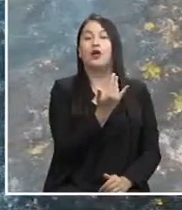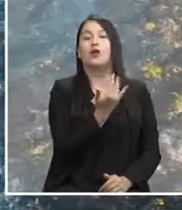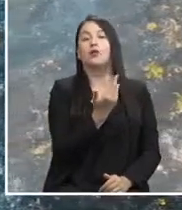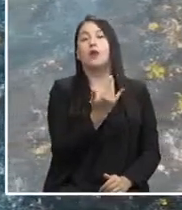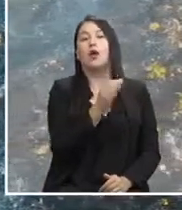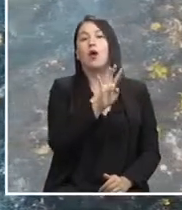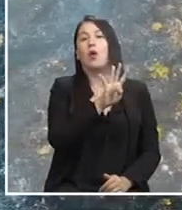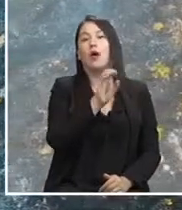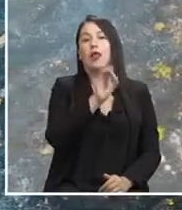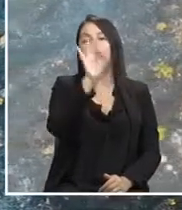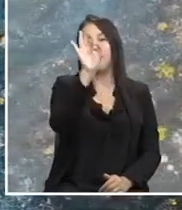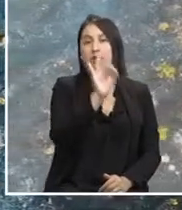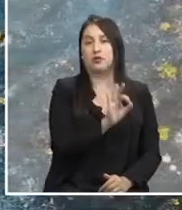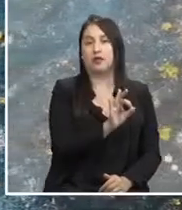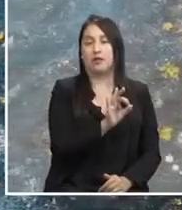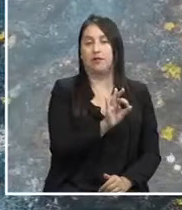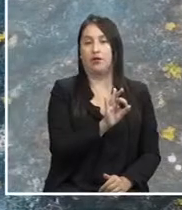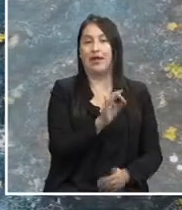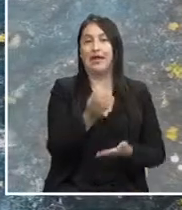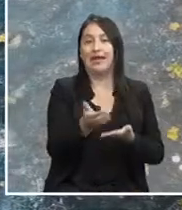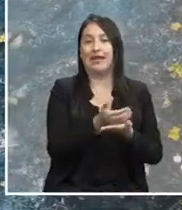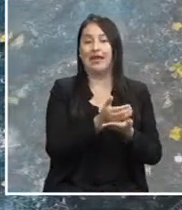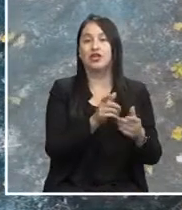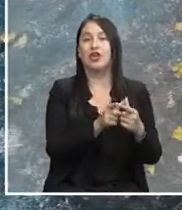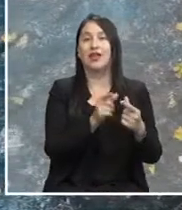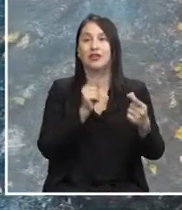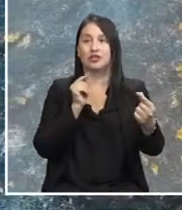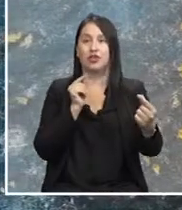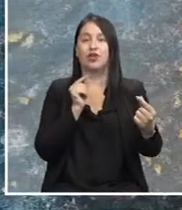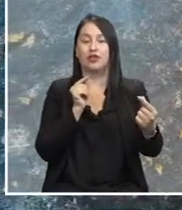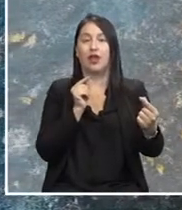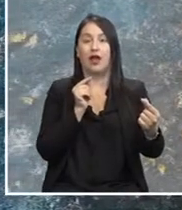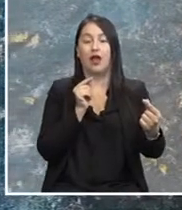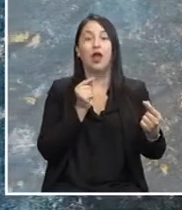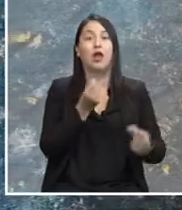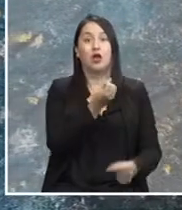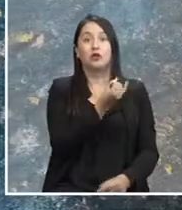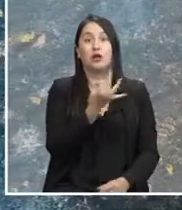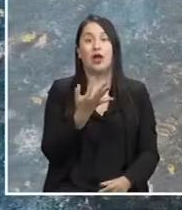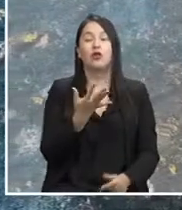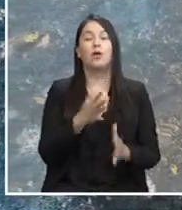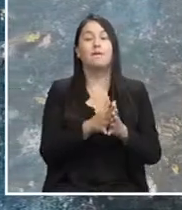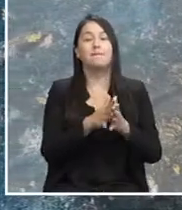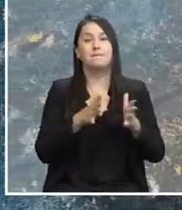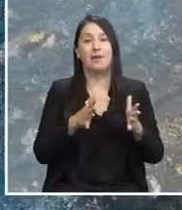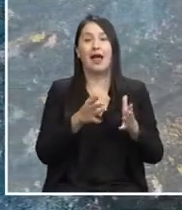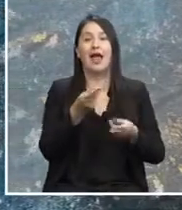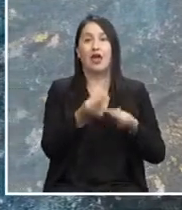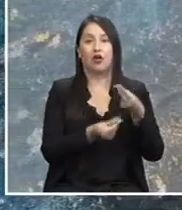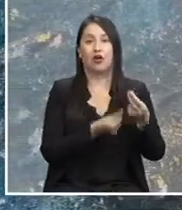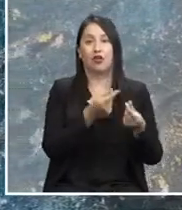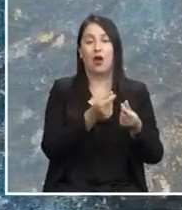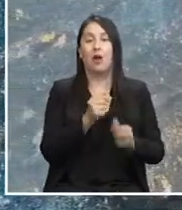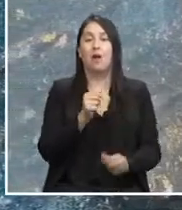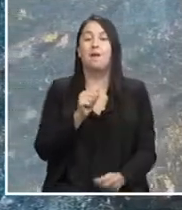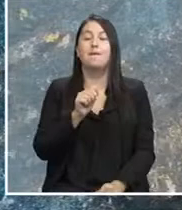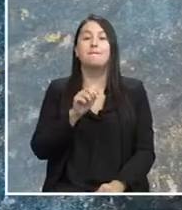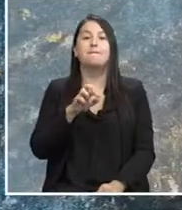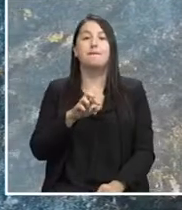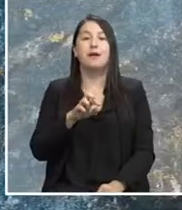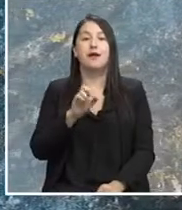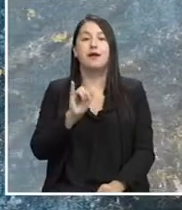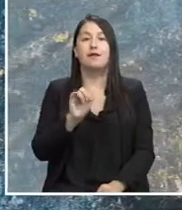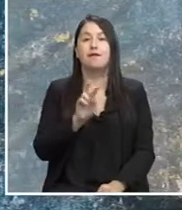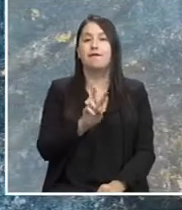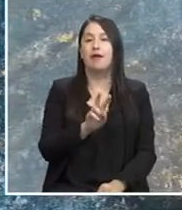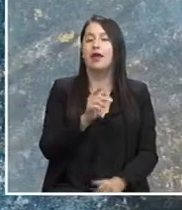nacional. Pensando el ingreso nacional, ¿cierto?, es una cifra macroeconómica, como puede ser el PIB, ¿cierto?, que se menciona bastante